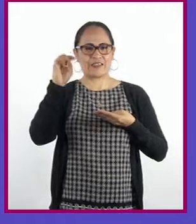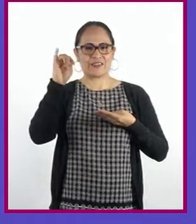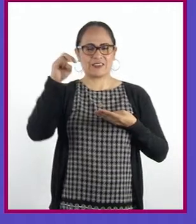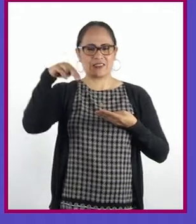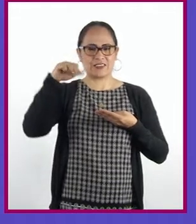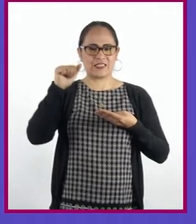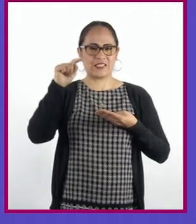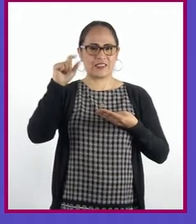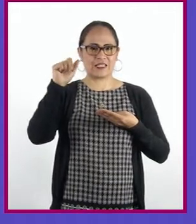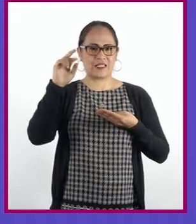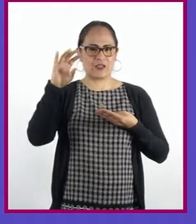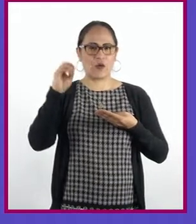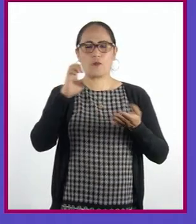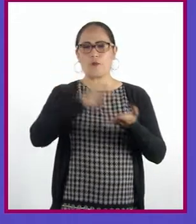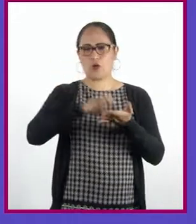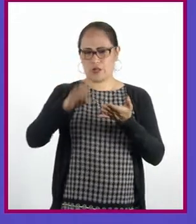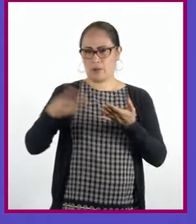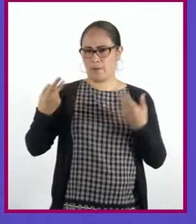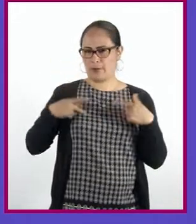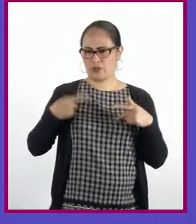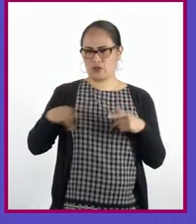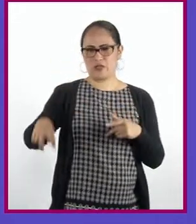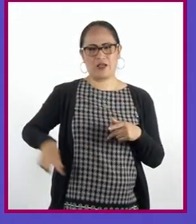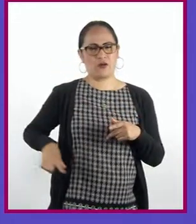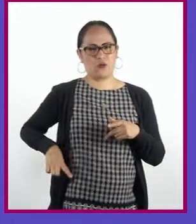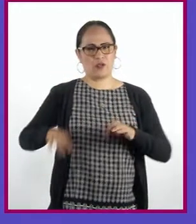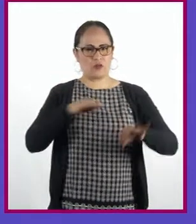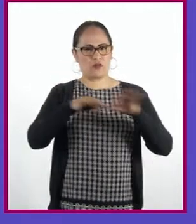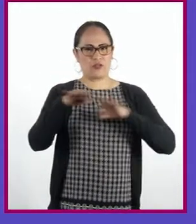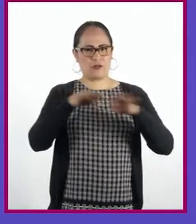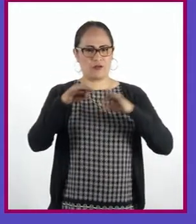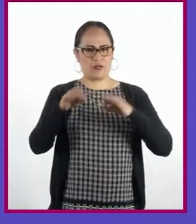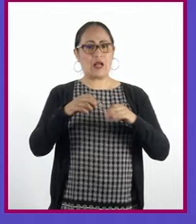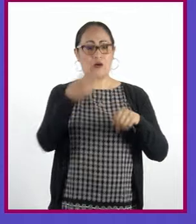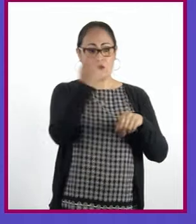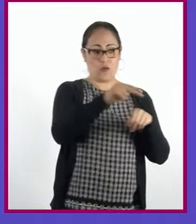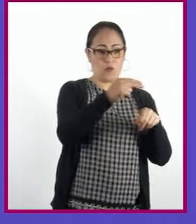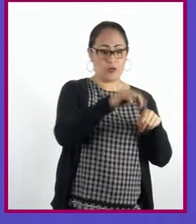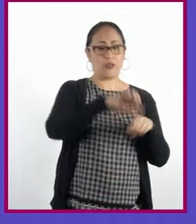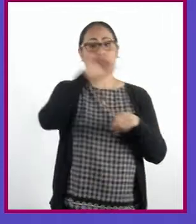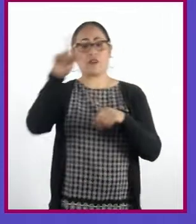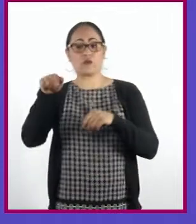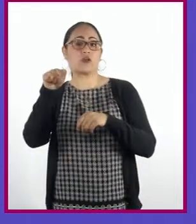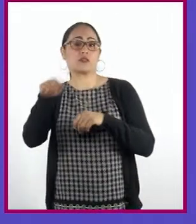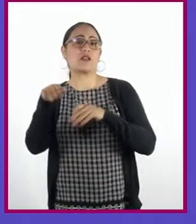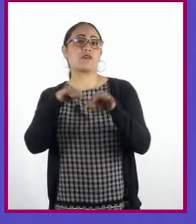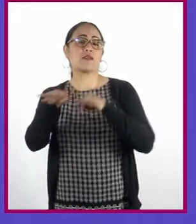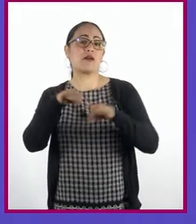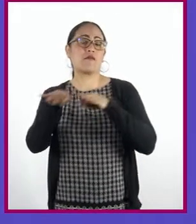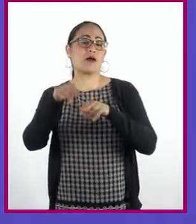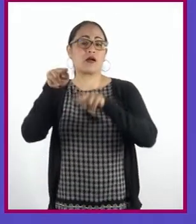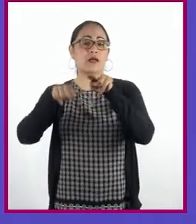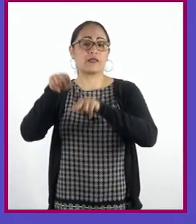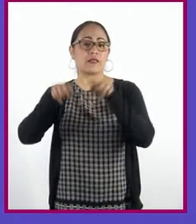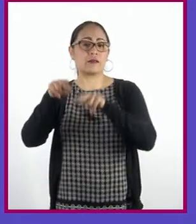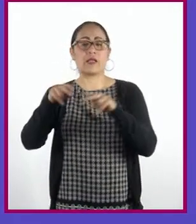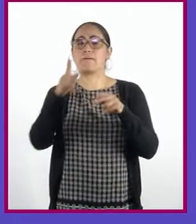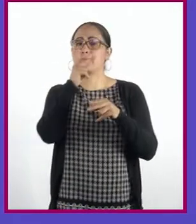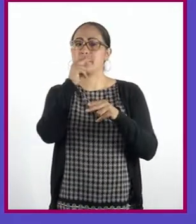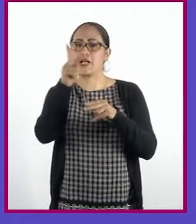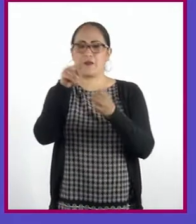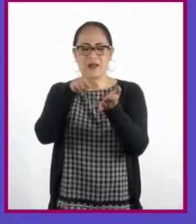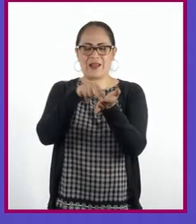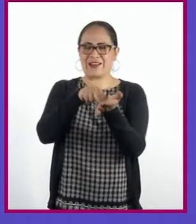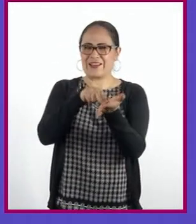de un funcionario, se escribe su cargo inmediatamente después de su nombre y se coloca en letras negritas en